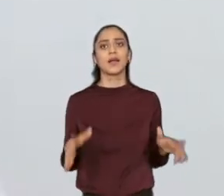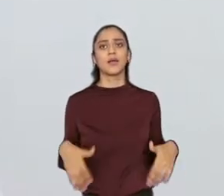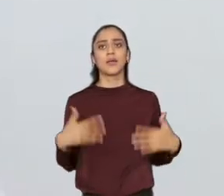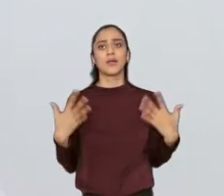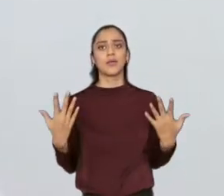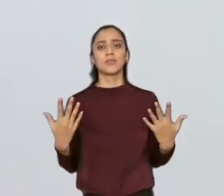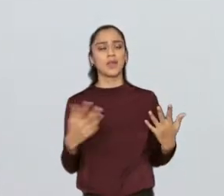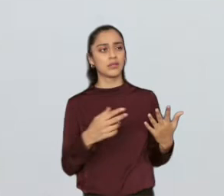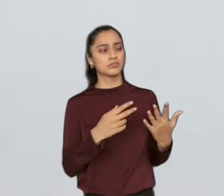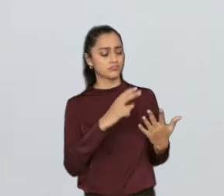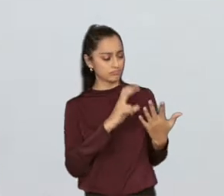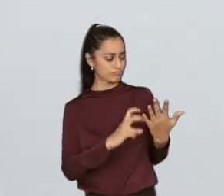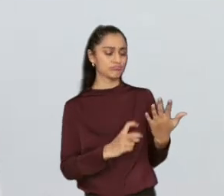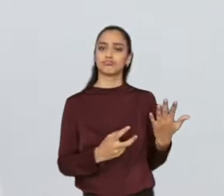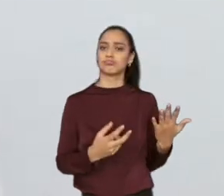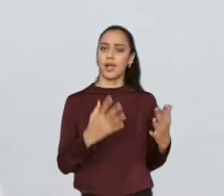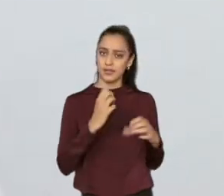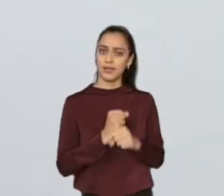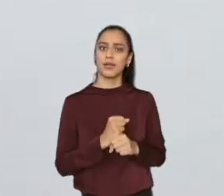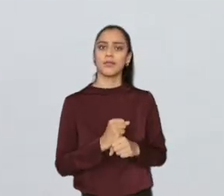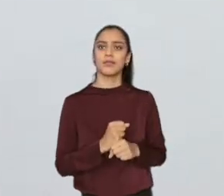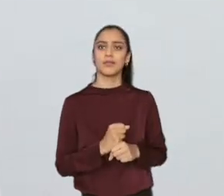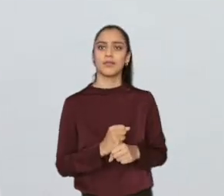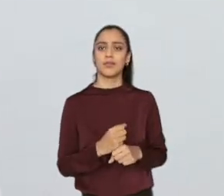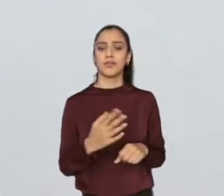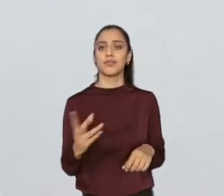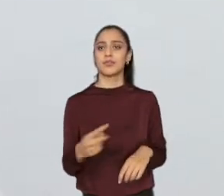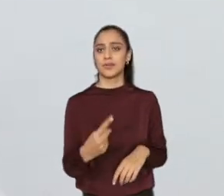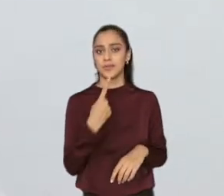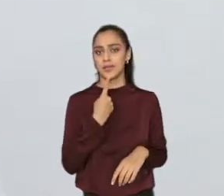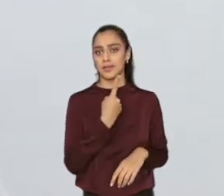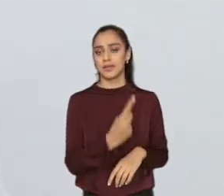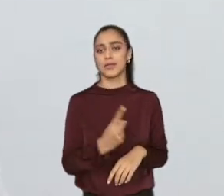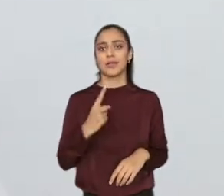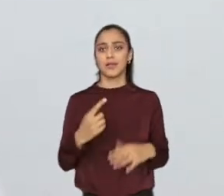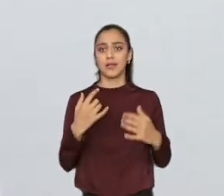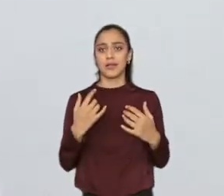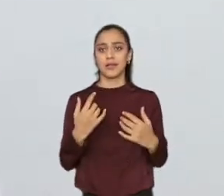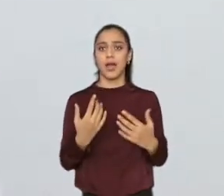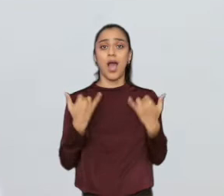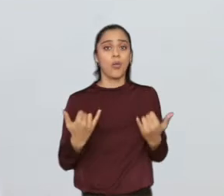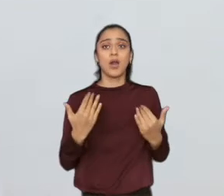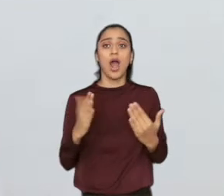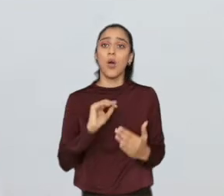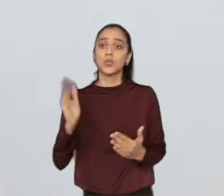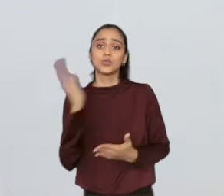cosa es realizarlo. Y como yo digo siempre, ahora